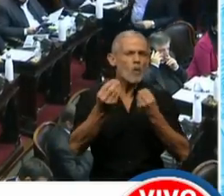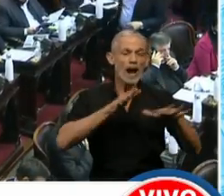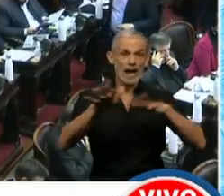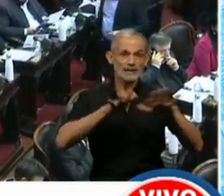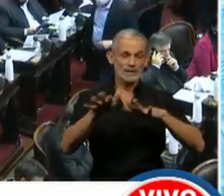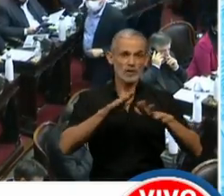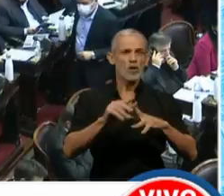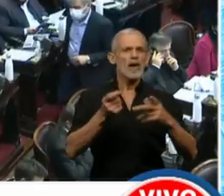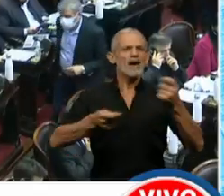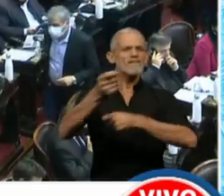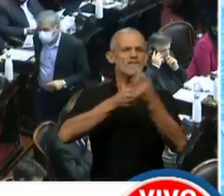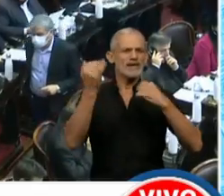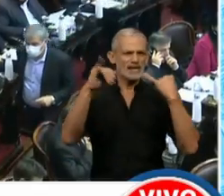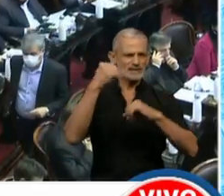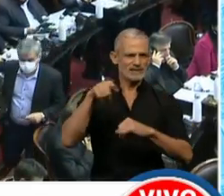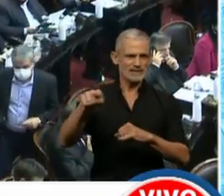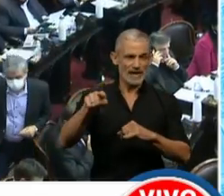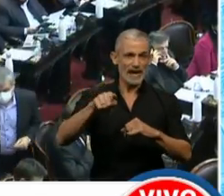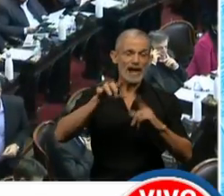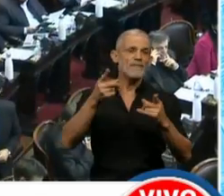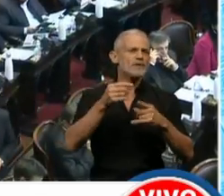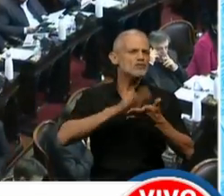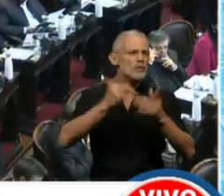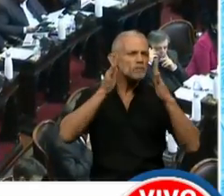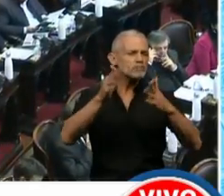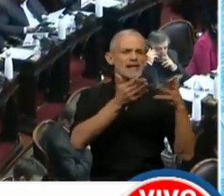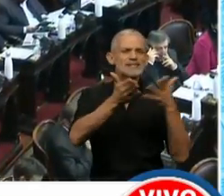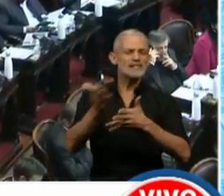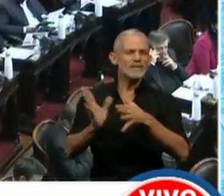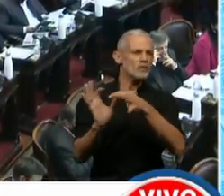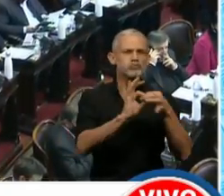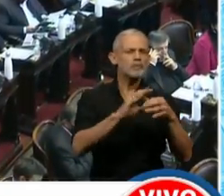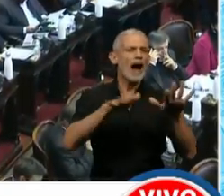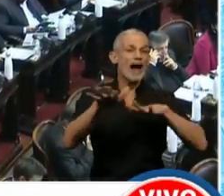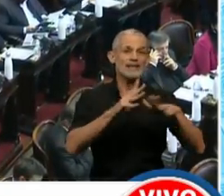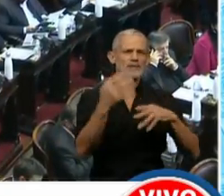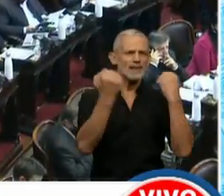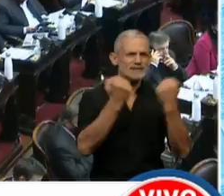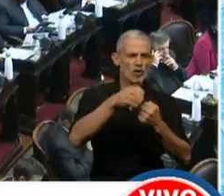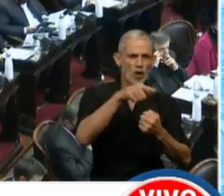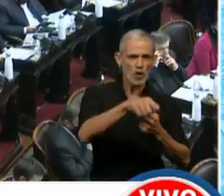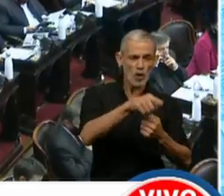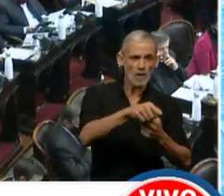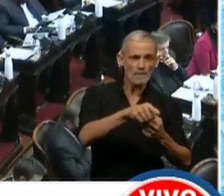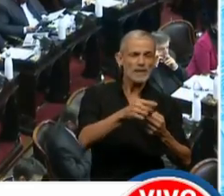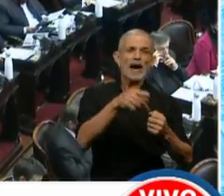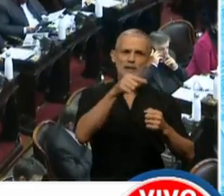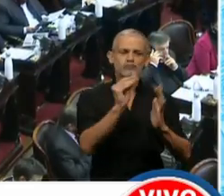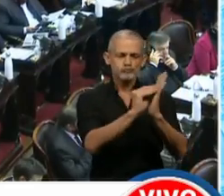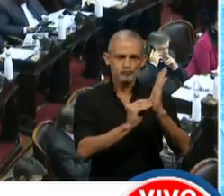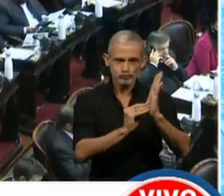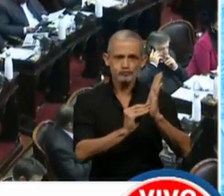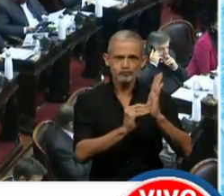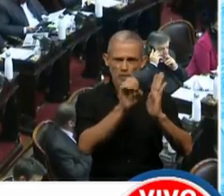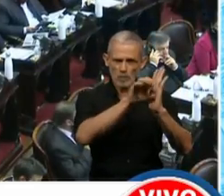intermediación financiera y en lo atinente a los servicios conexos a las actividades económicas que allí están